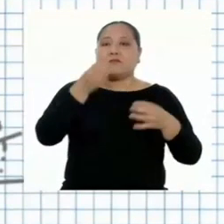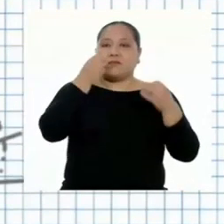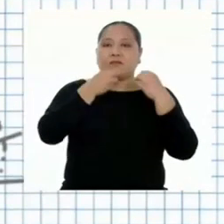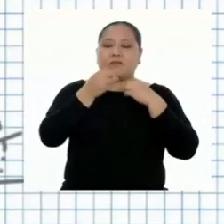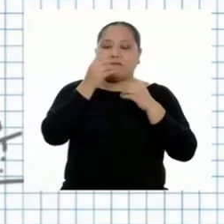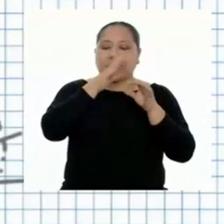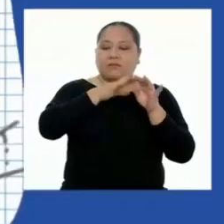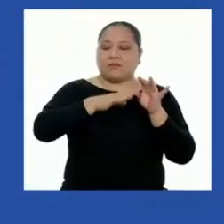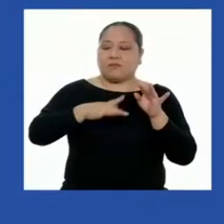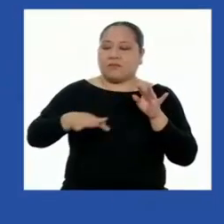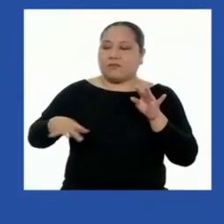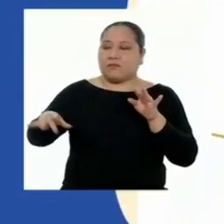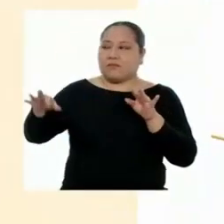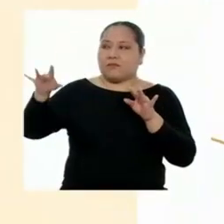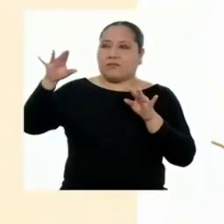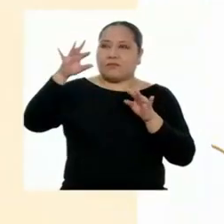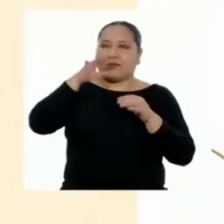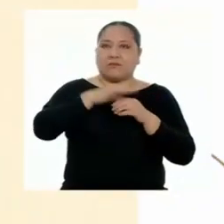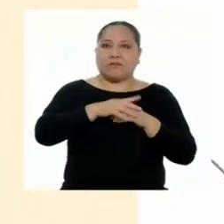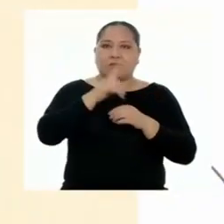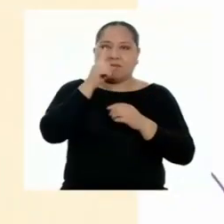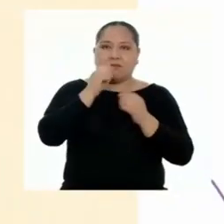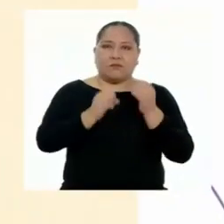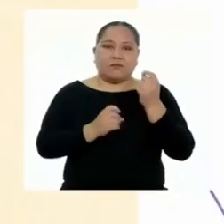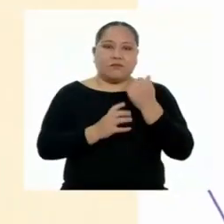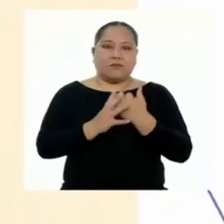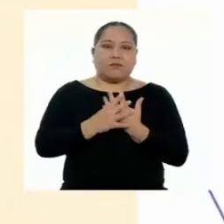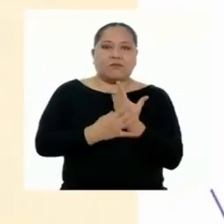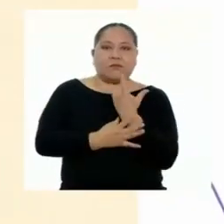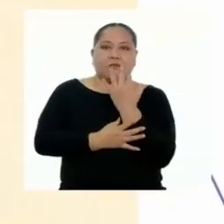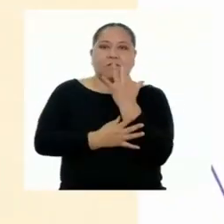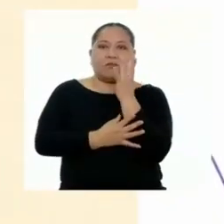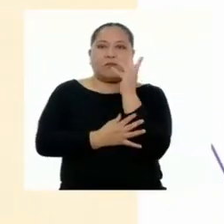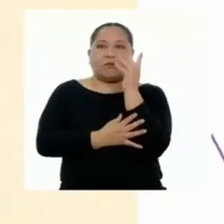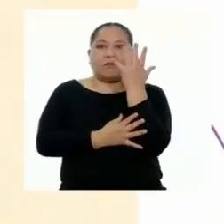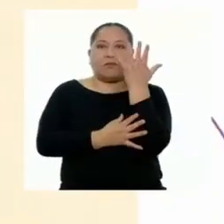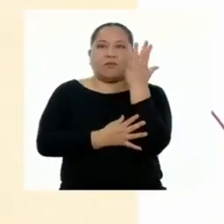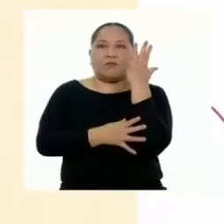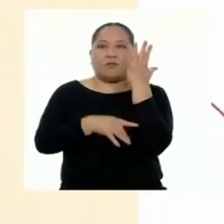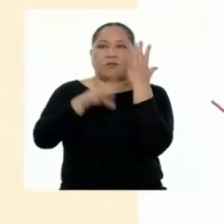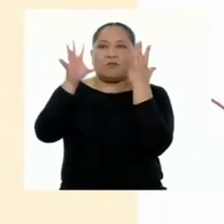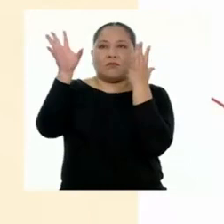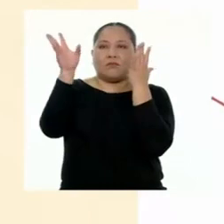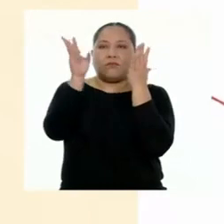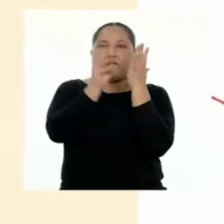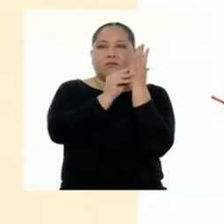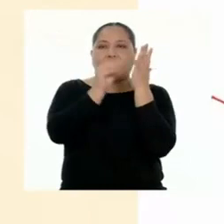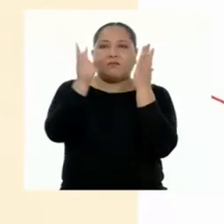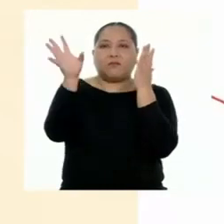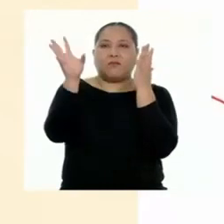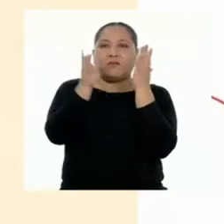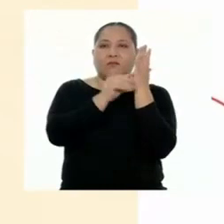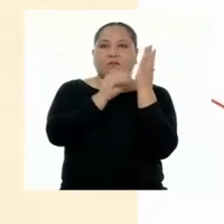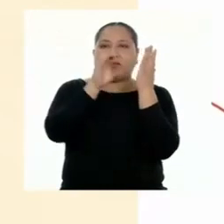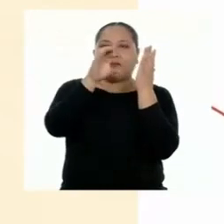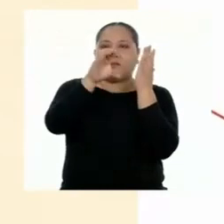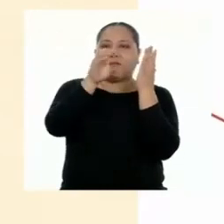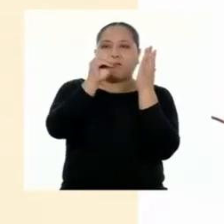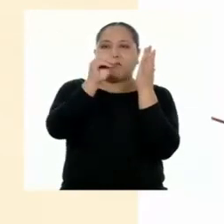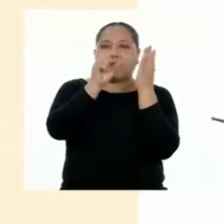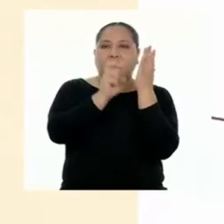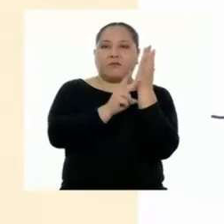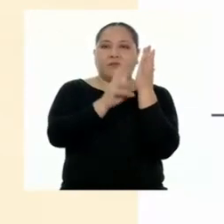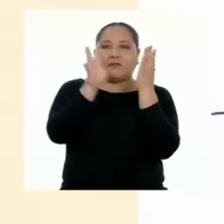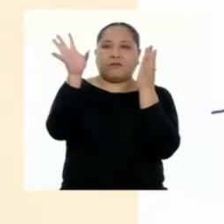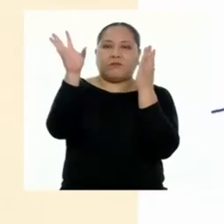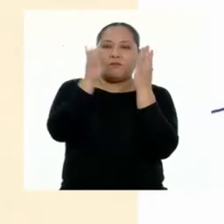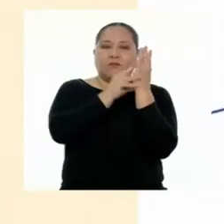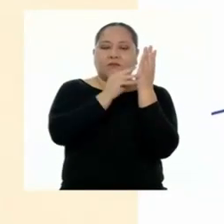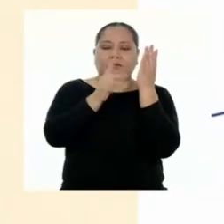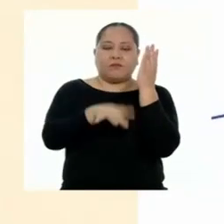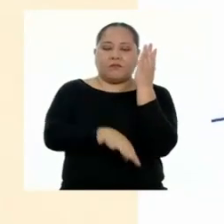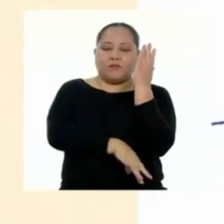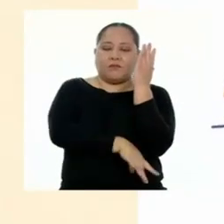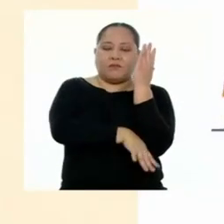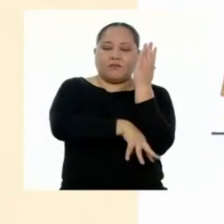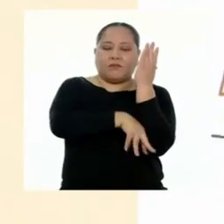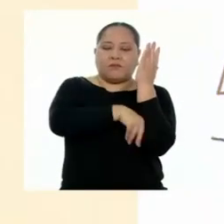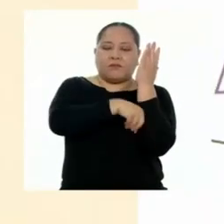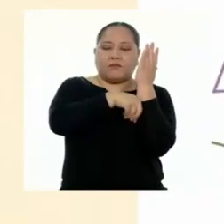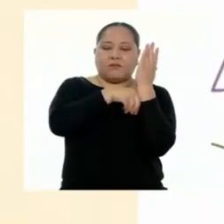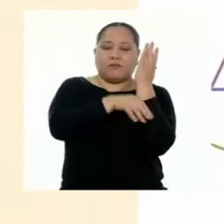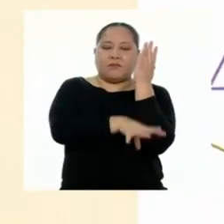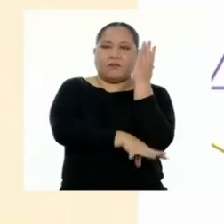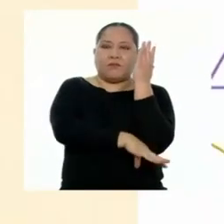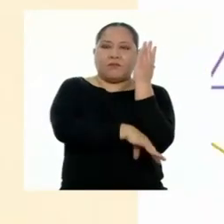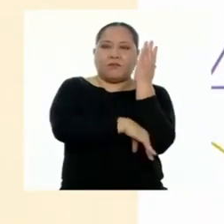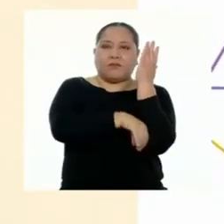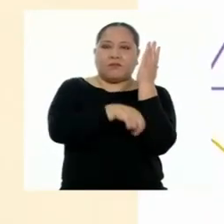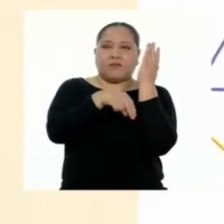de un ecosistema terrestre. Una planta terrestre toma dióxido de carbono de la atmósfera y absorbe otros nutrientes del